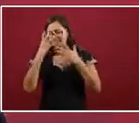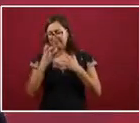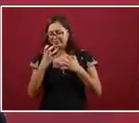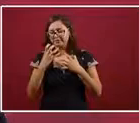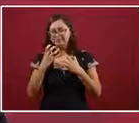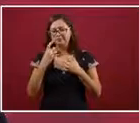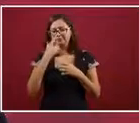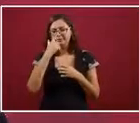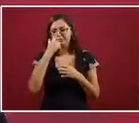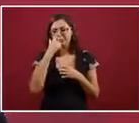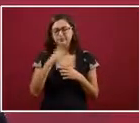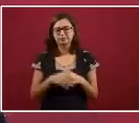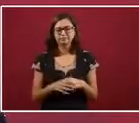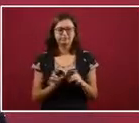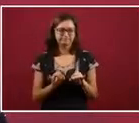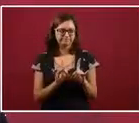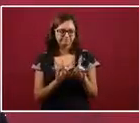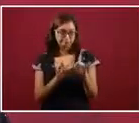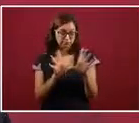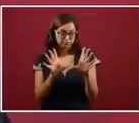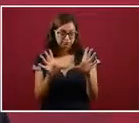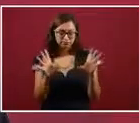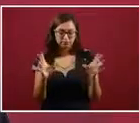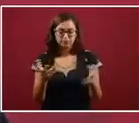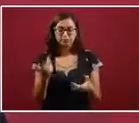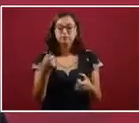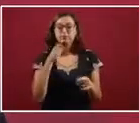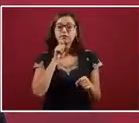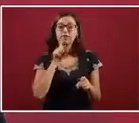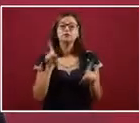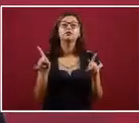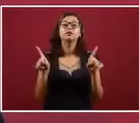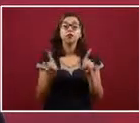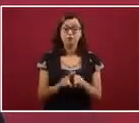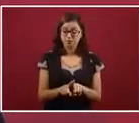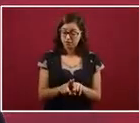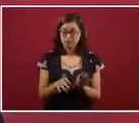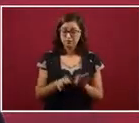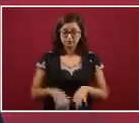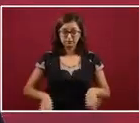sobre un hecho así. Como también les digo,